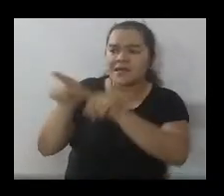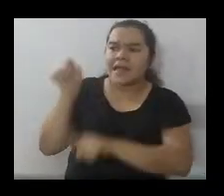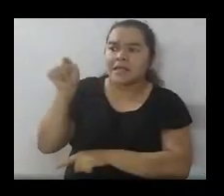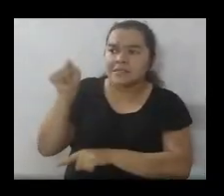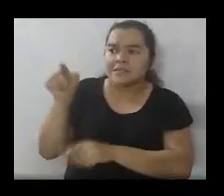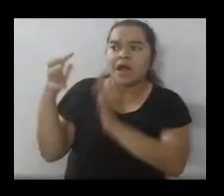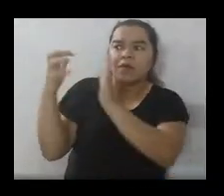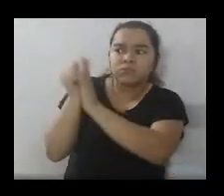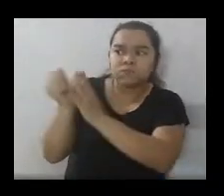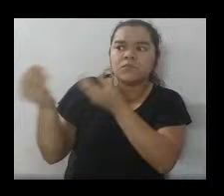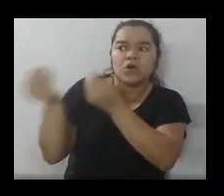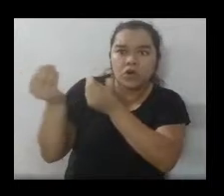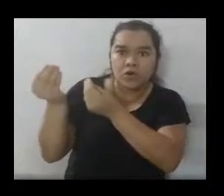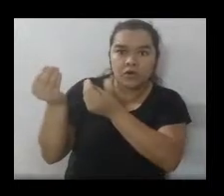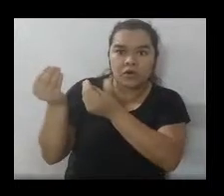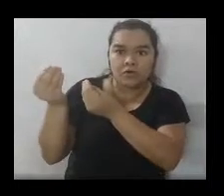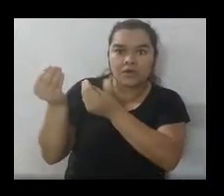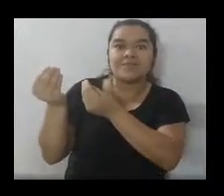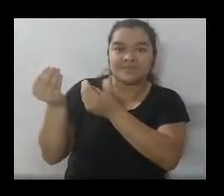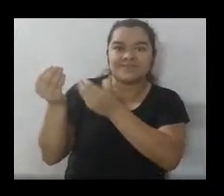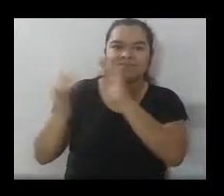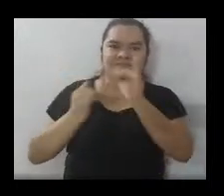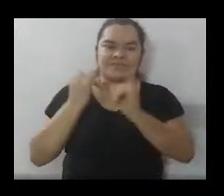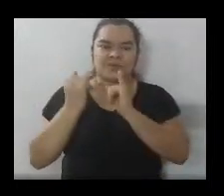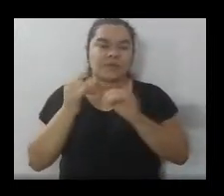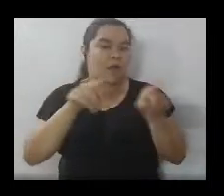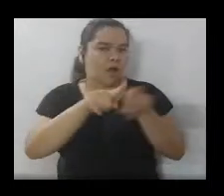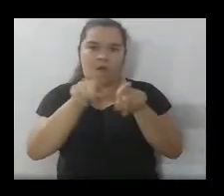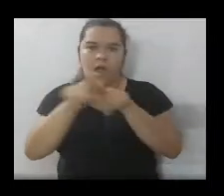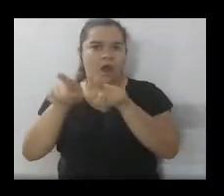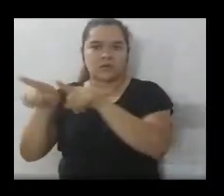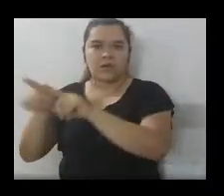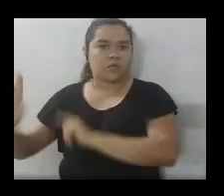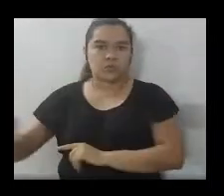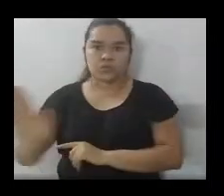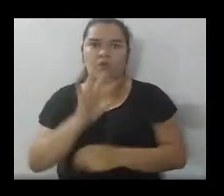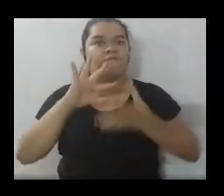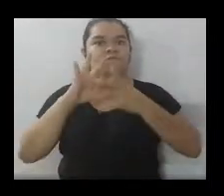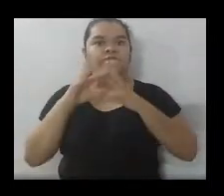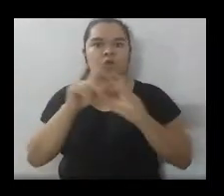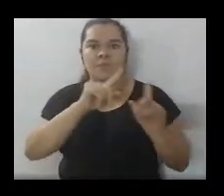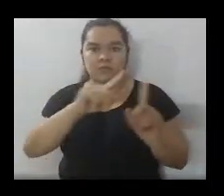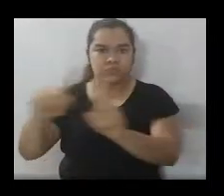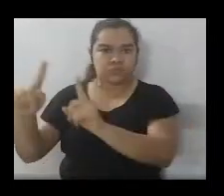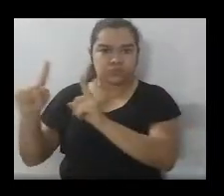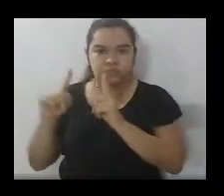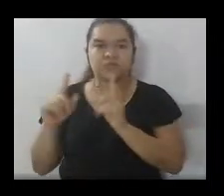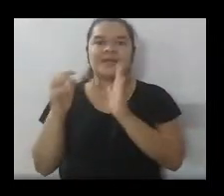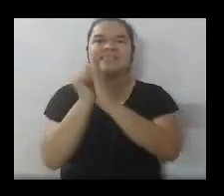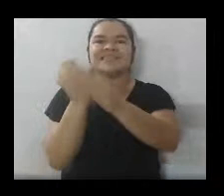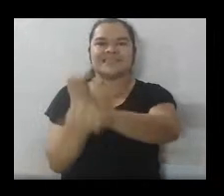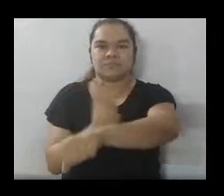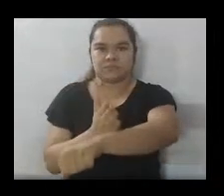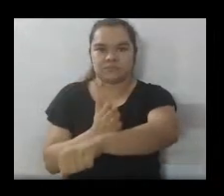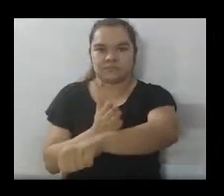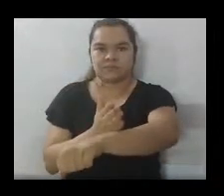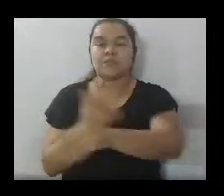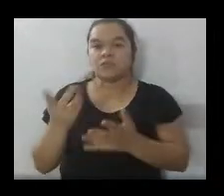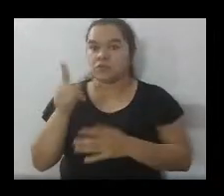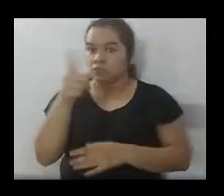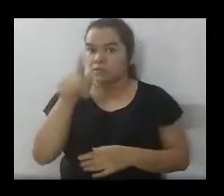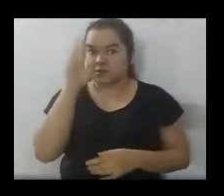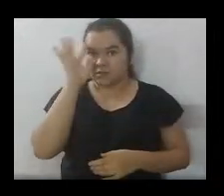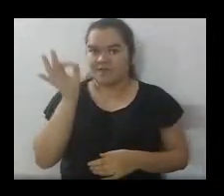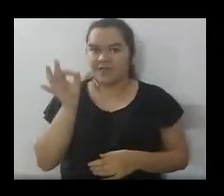inscripción es común para la facultad y de hecho para la universidad, todos tienen el mismo sistema de preinscripción, así que eso es importante también que lo sepan. No va a